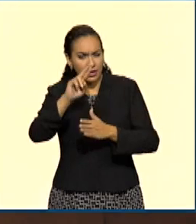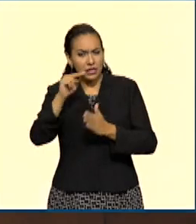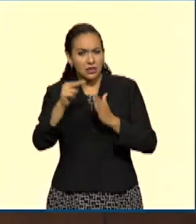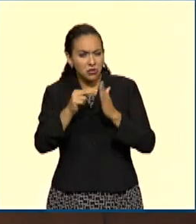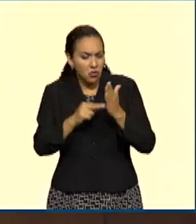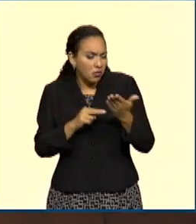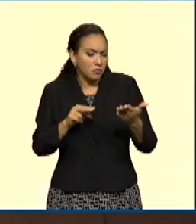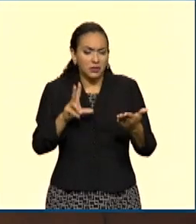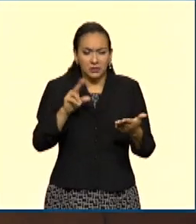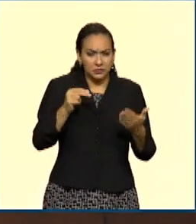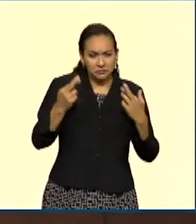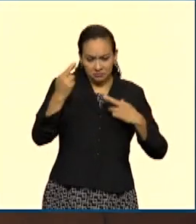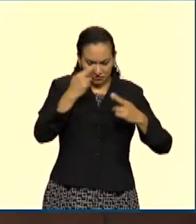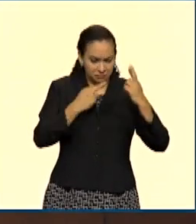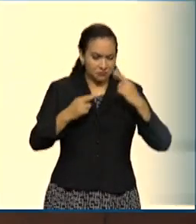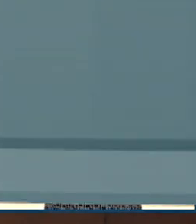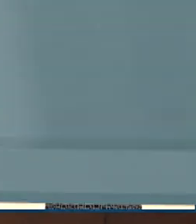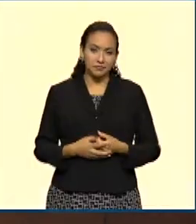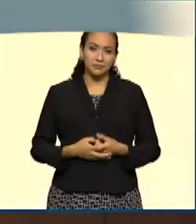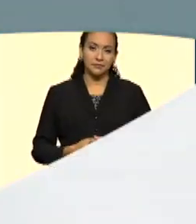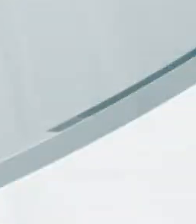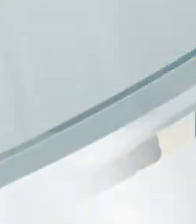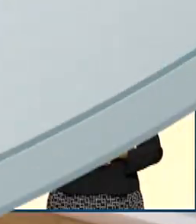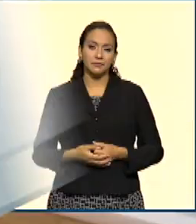normatividad electoral.